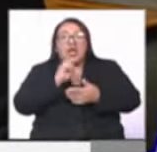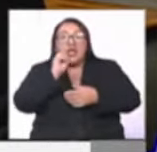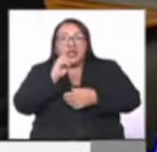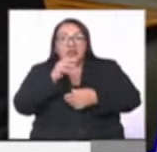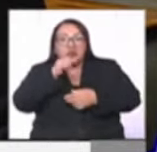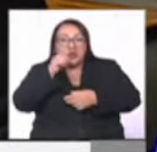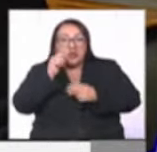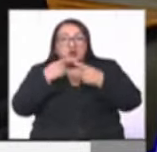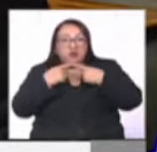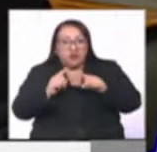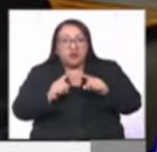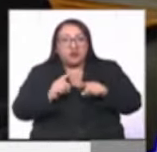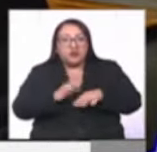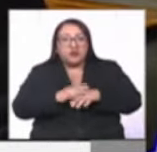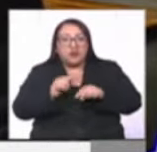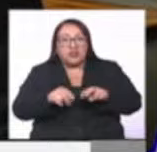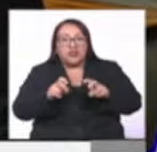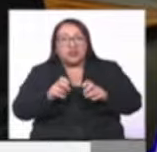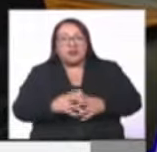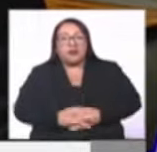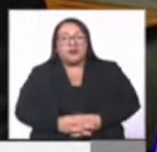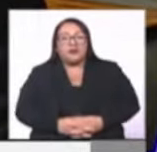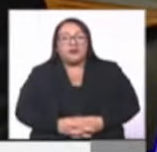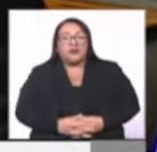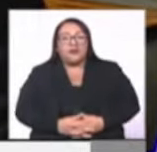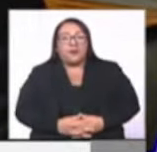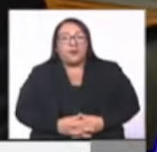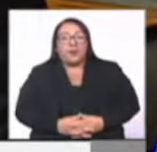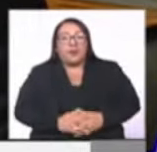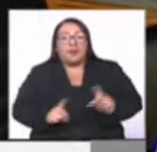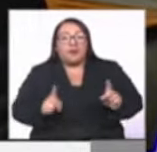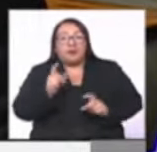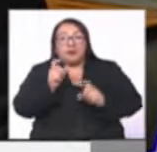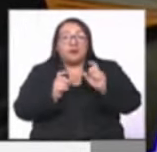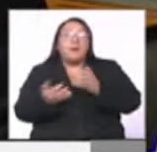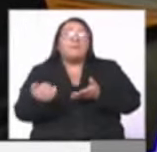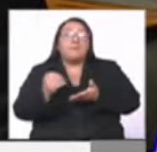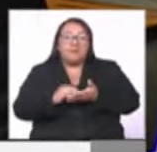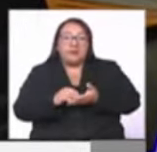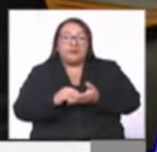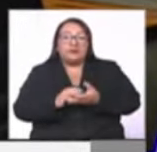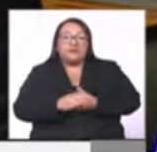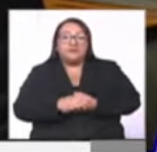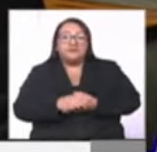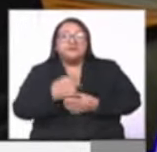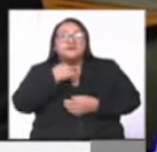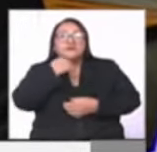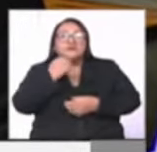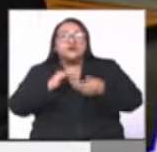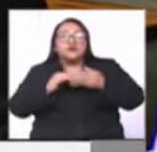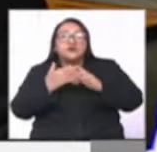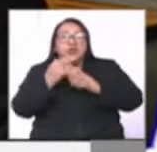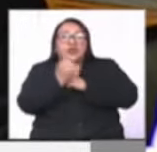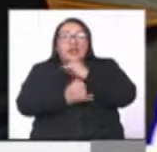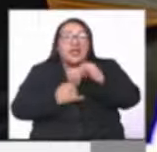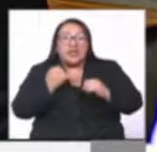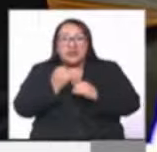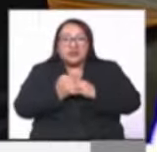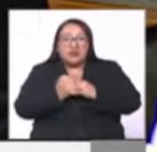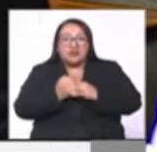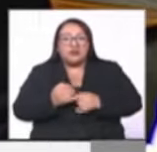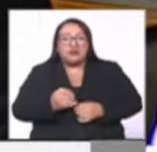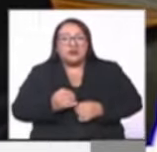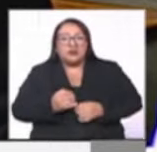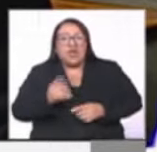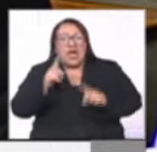ayer un pronunciamiento en relación a la materia pero Sean sumado además también voces de la comunidad internacional